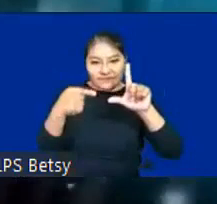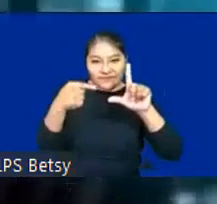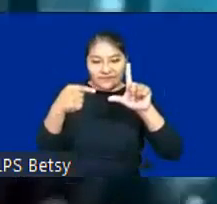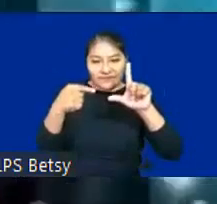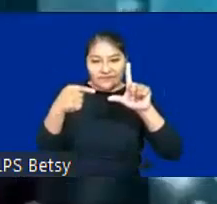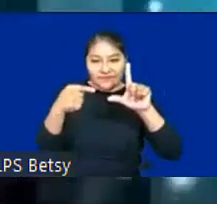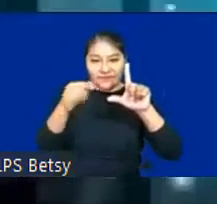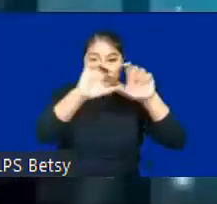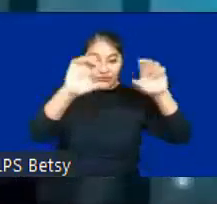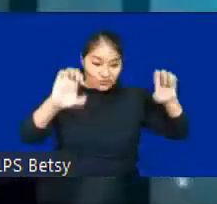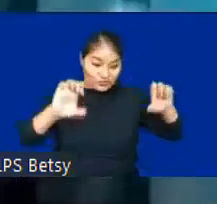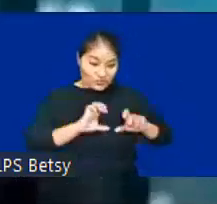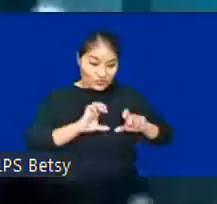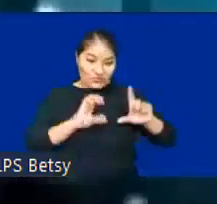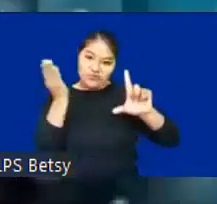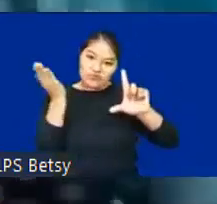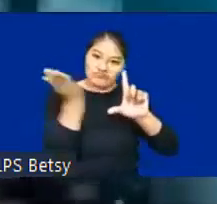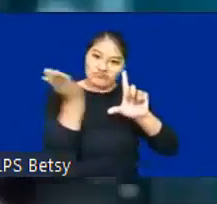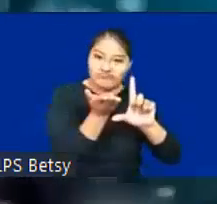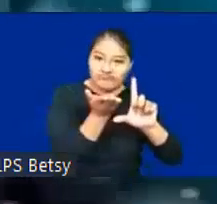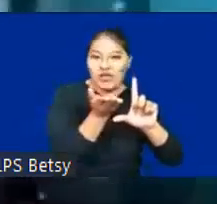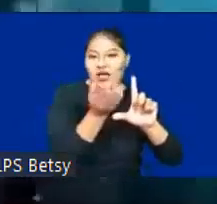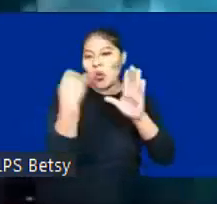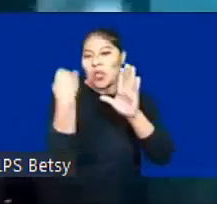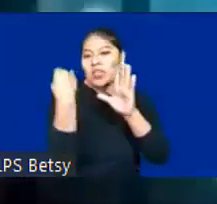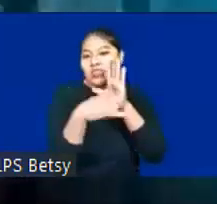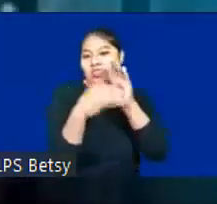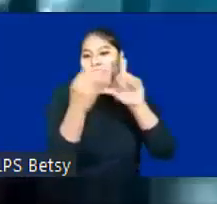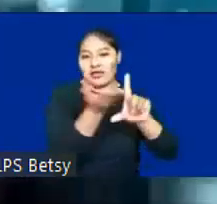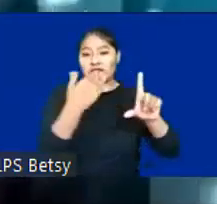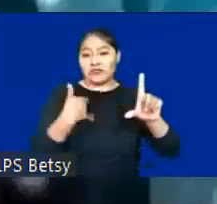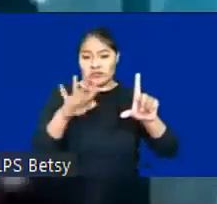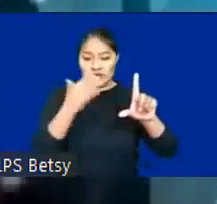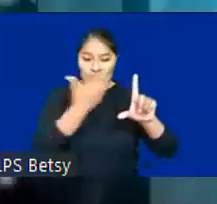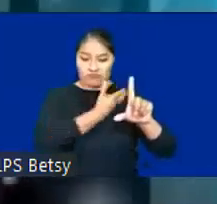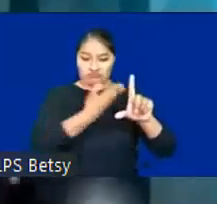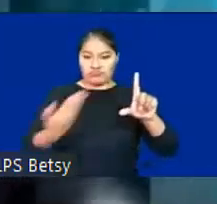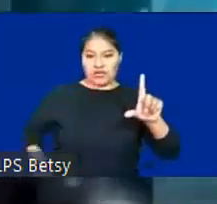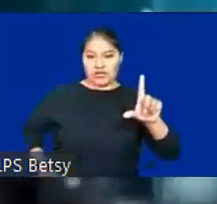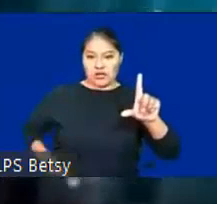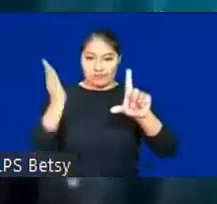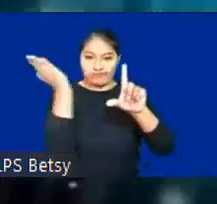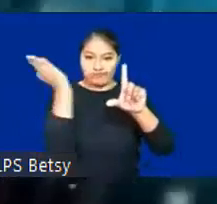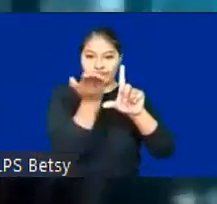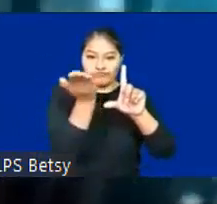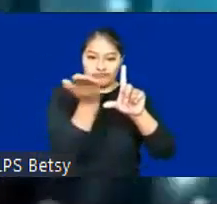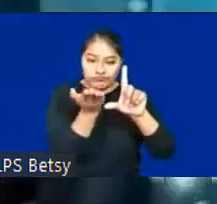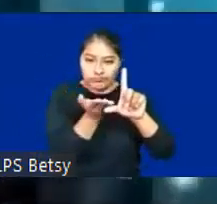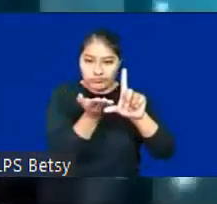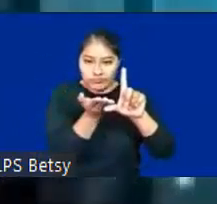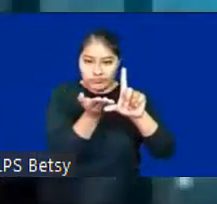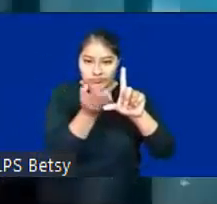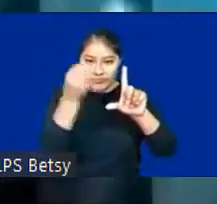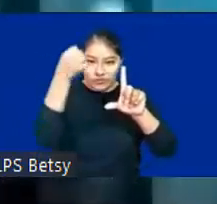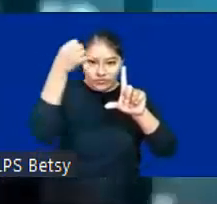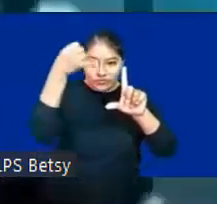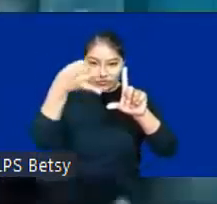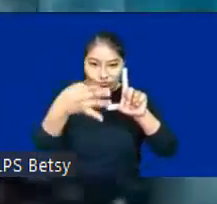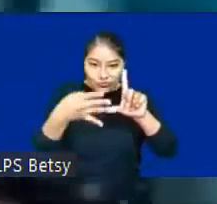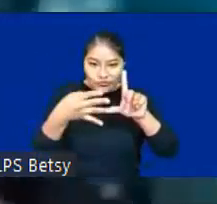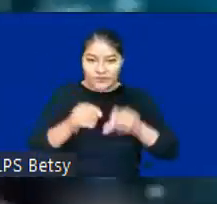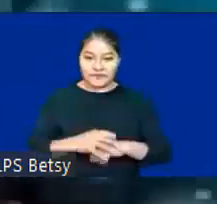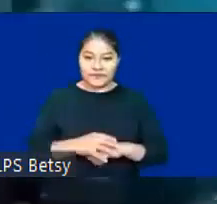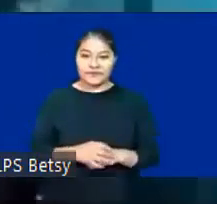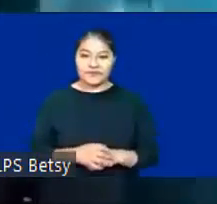peruano. Necesitamos infraestructura y los sistemas de información registrales, ¿no? Porque les decía que llegan